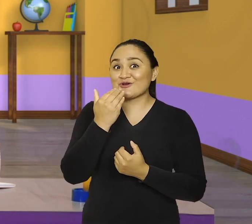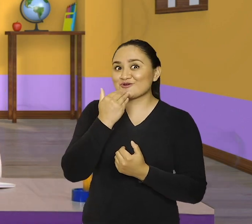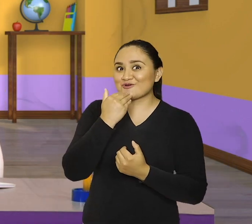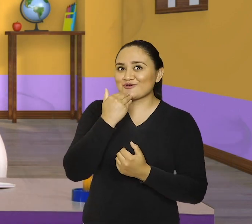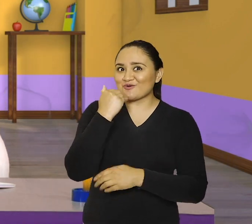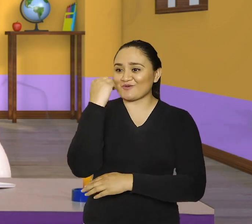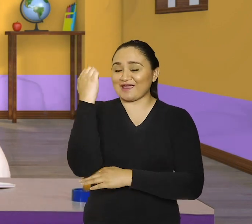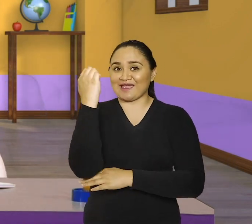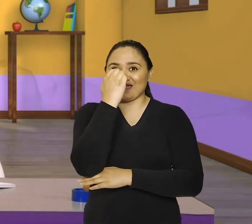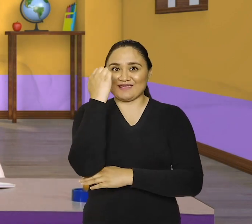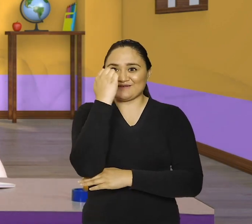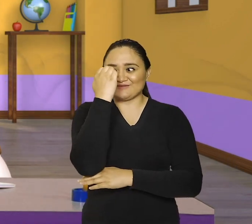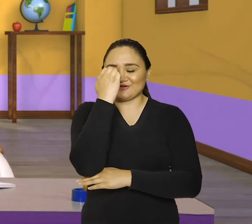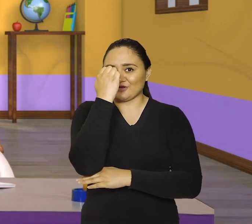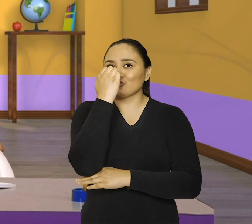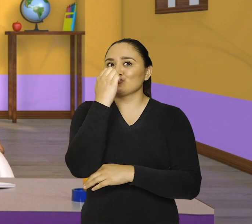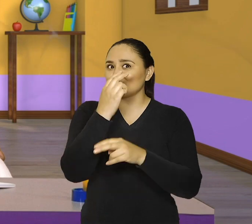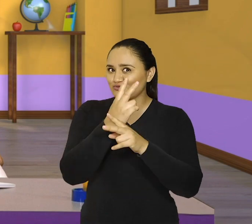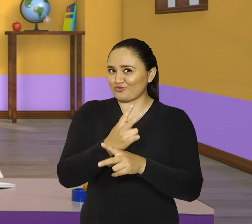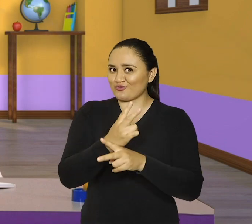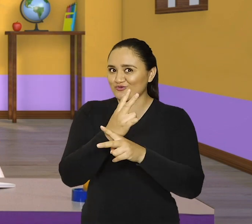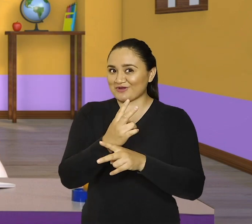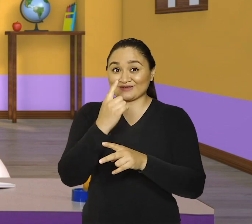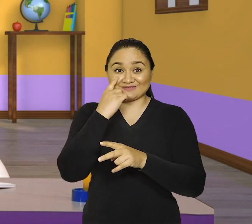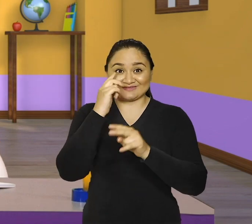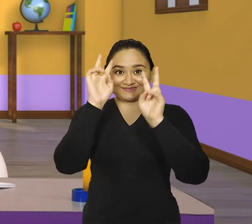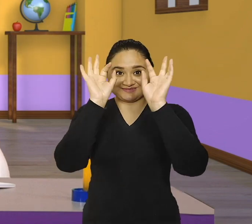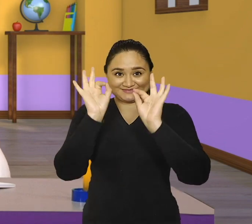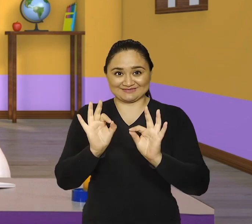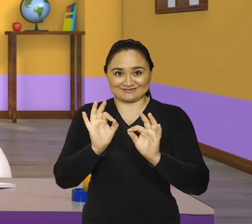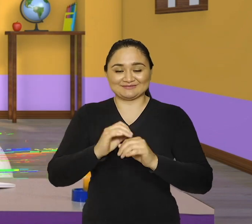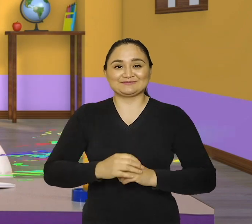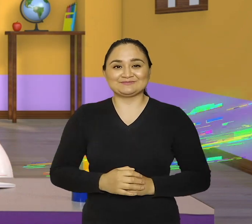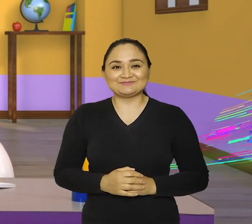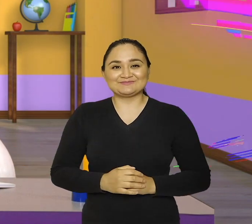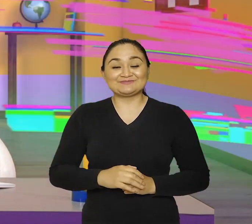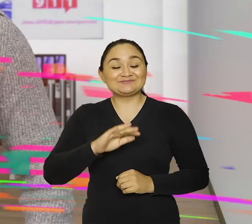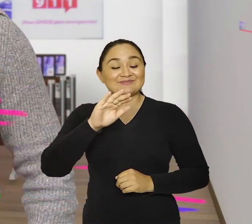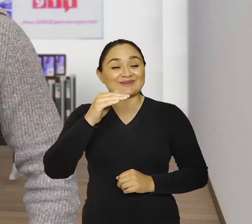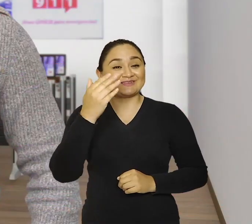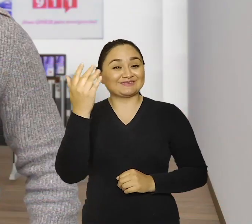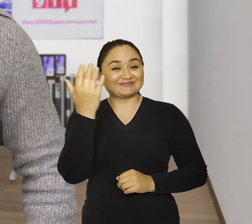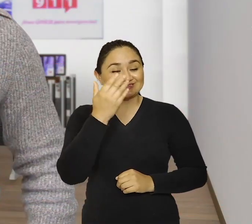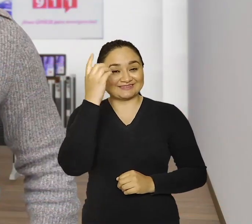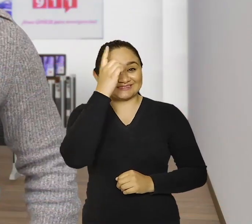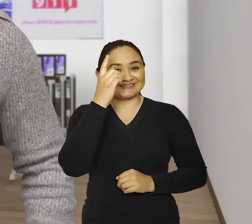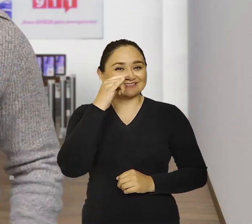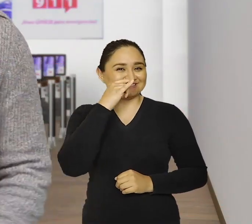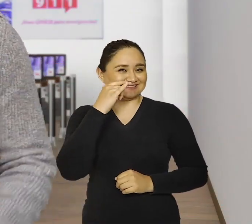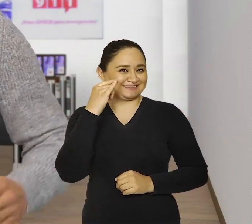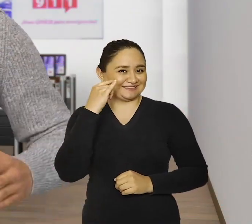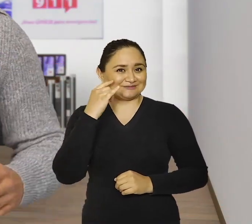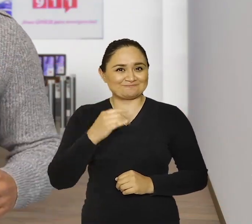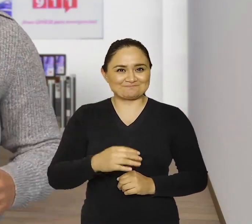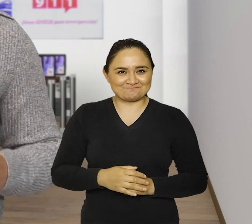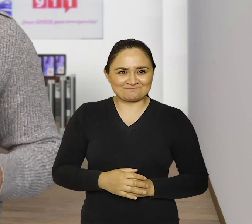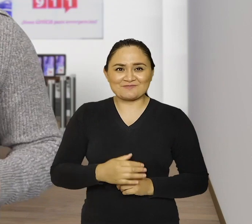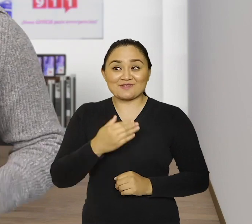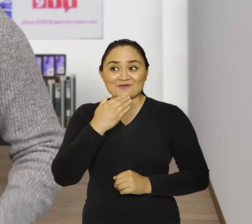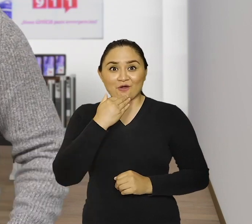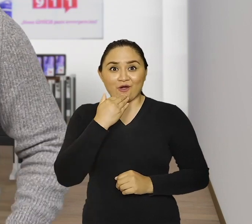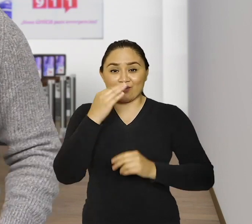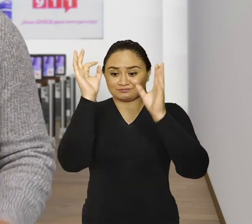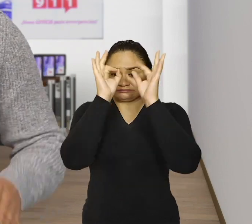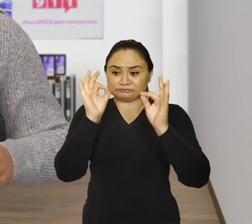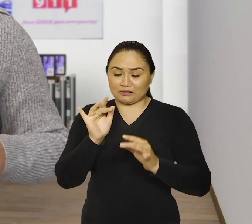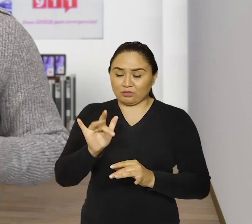esto, veamos cómo prevenir riesgos relacionados con la electricidad. Hola, profe Diana. Hola, chicas y